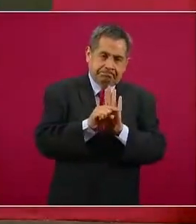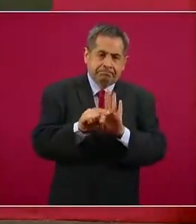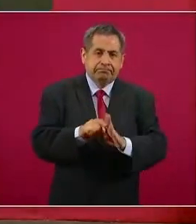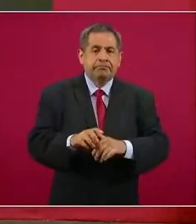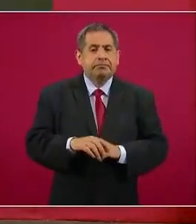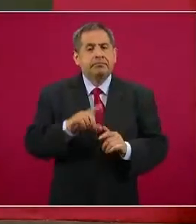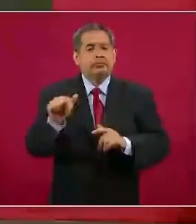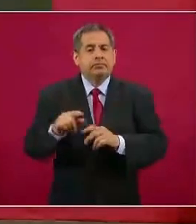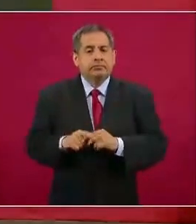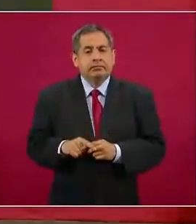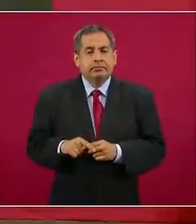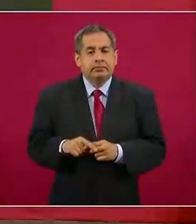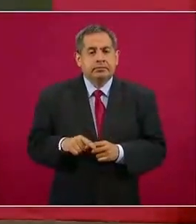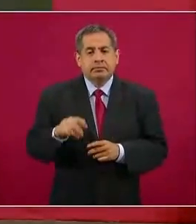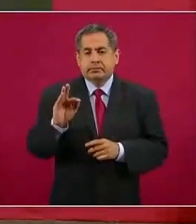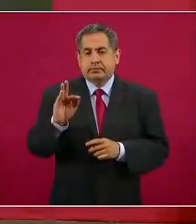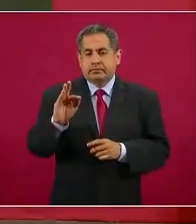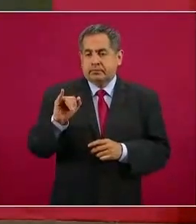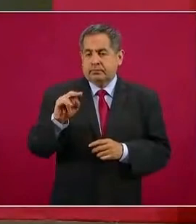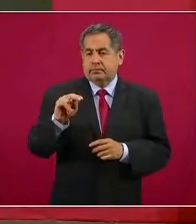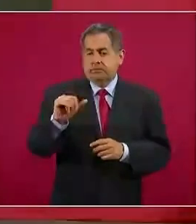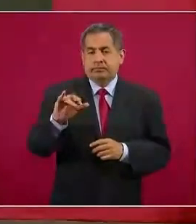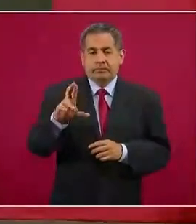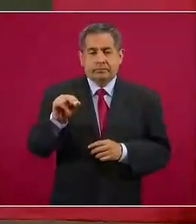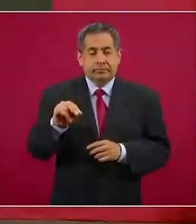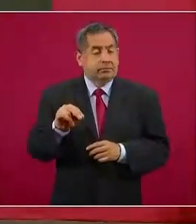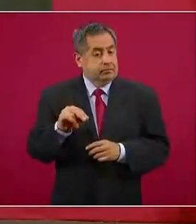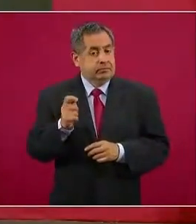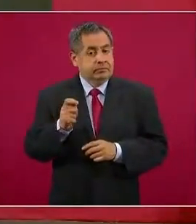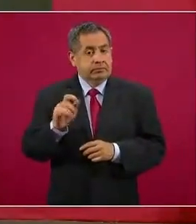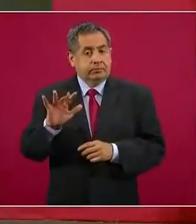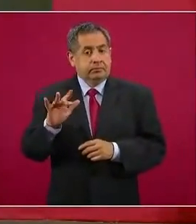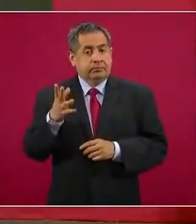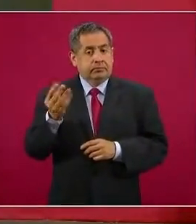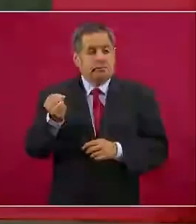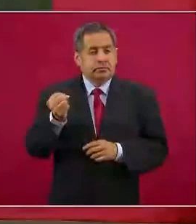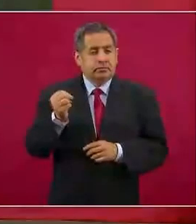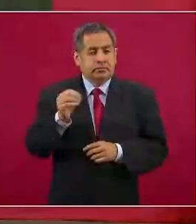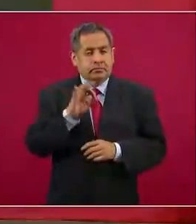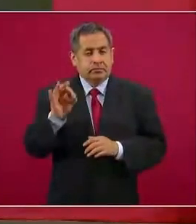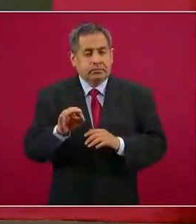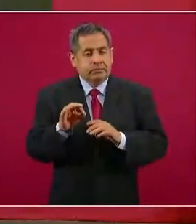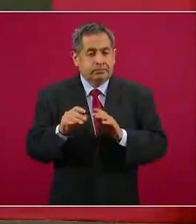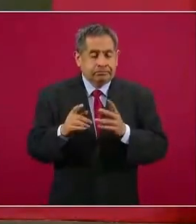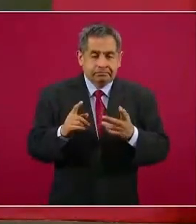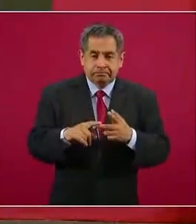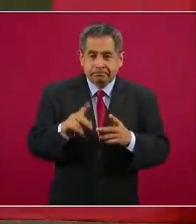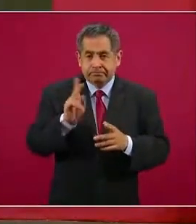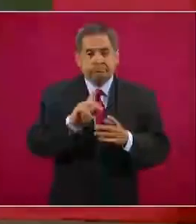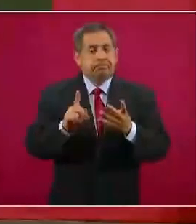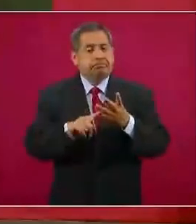Luego el Excelsior, el Financiero, 59. El Excelsior,